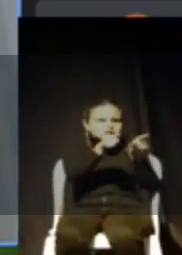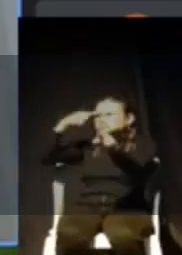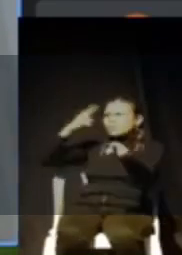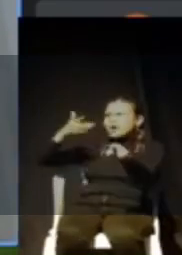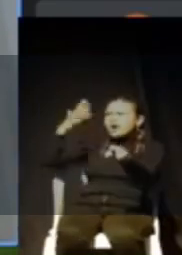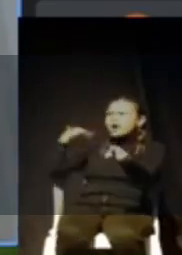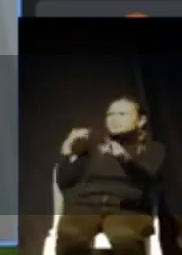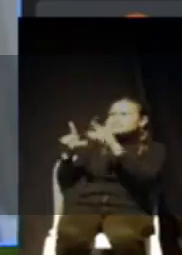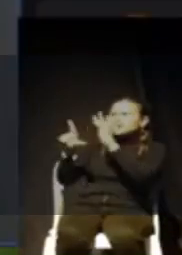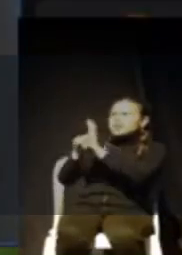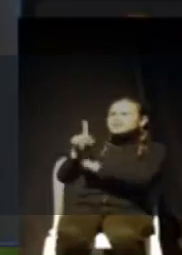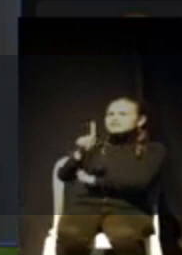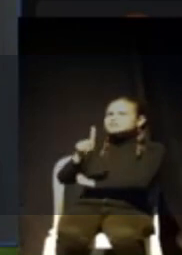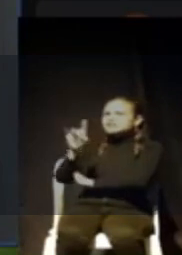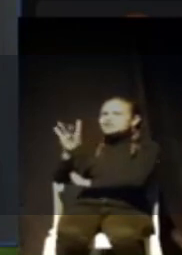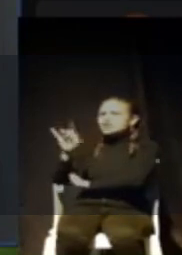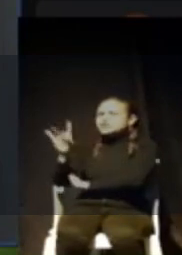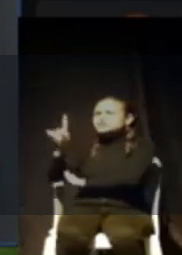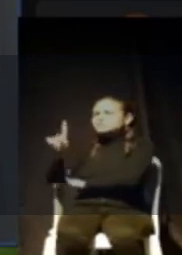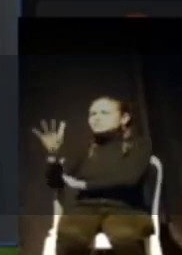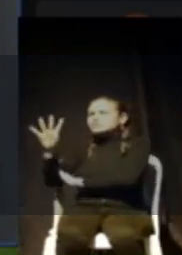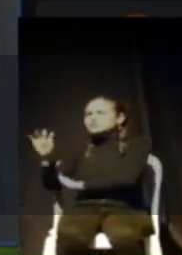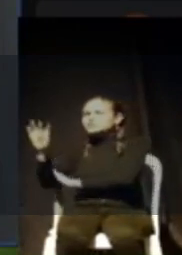en la ley 115 de